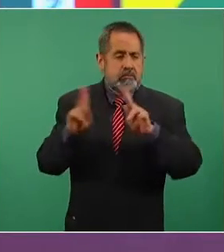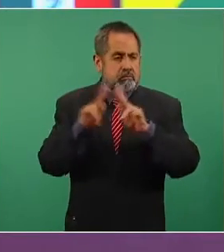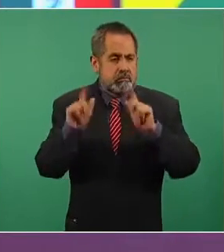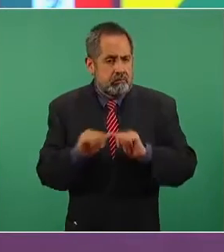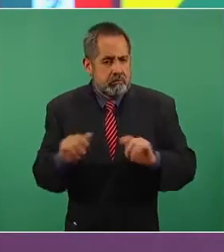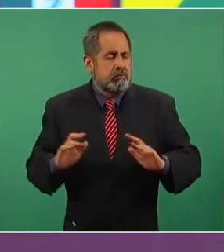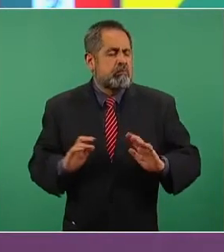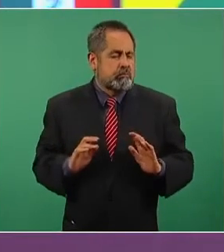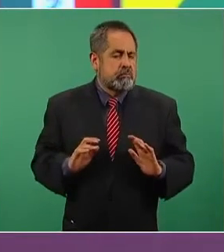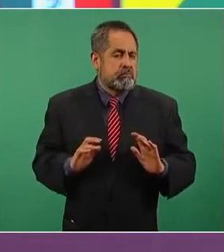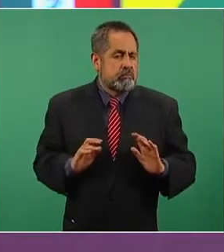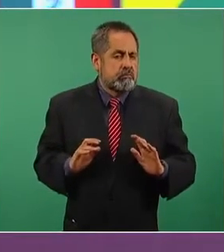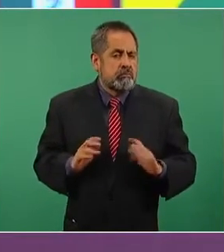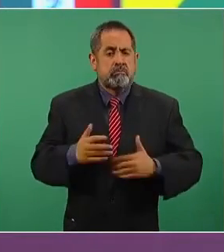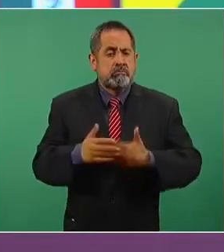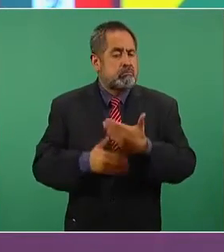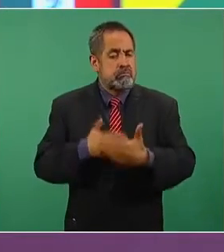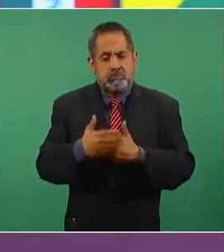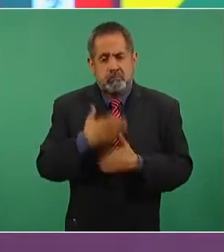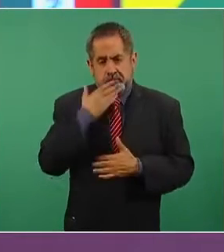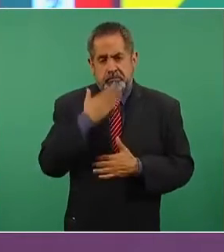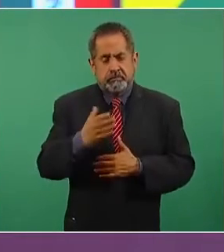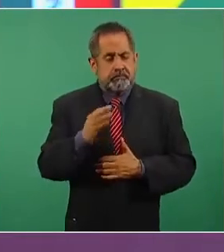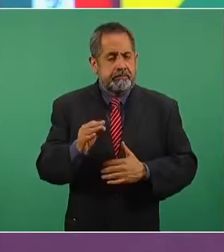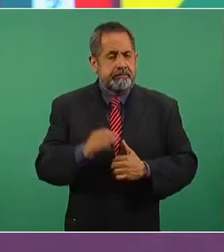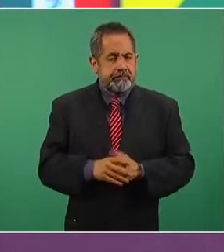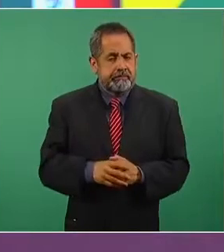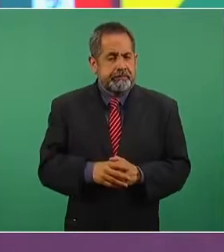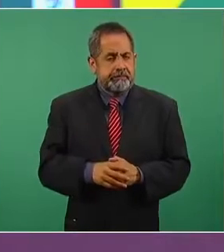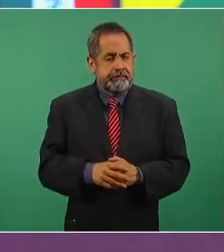controversias. Y vamos muy bien